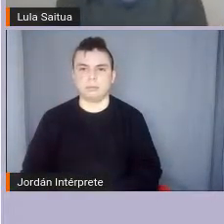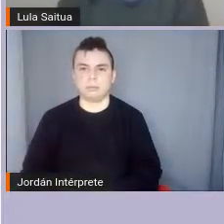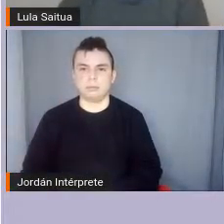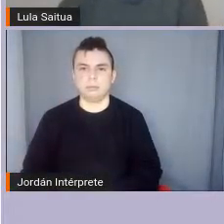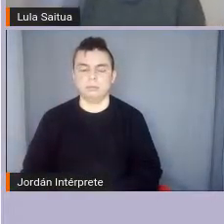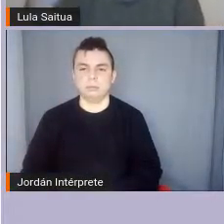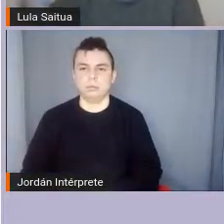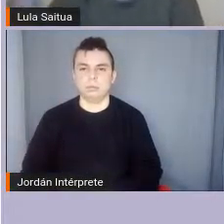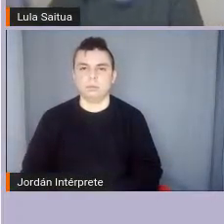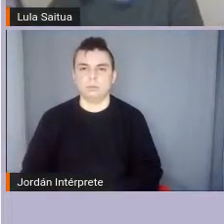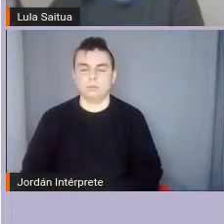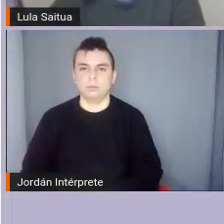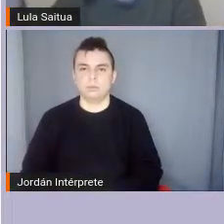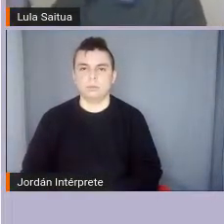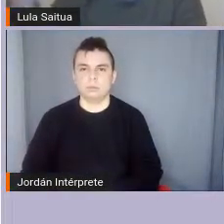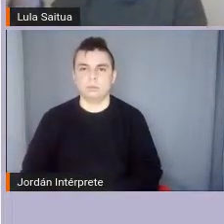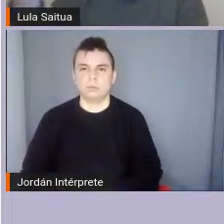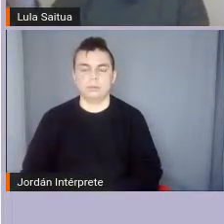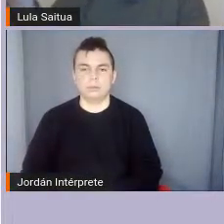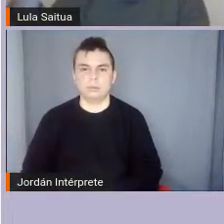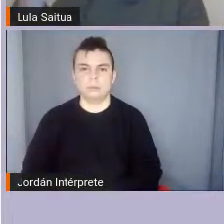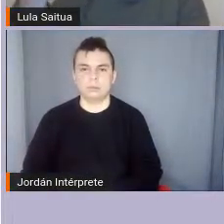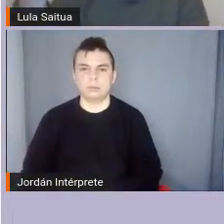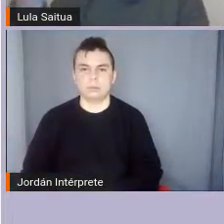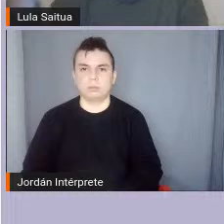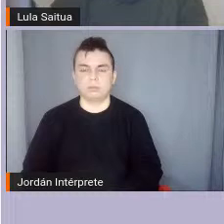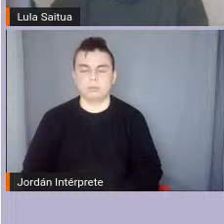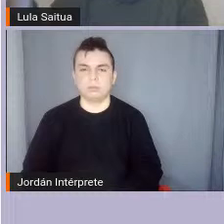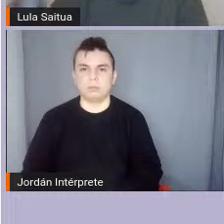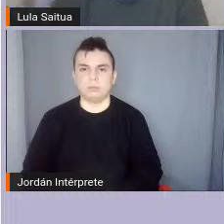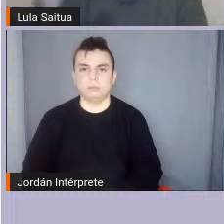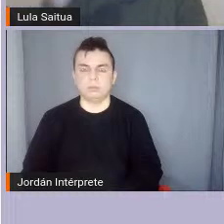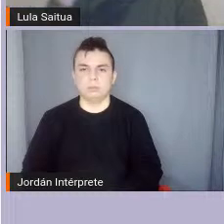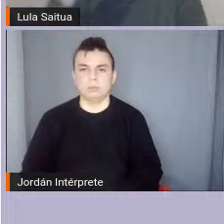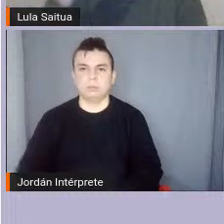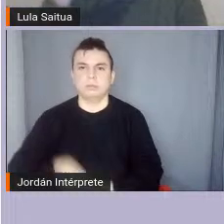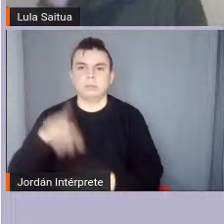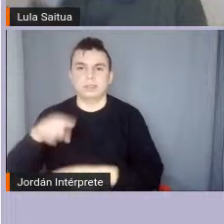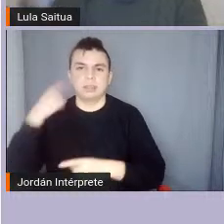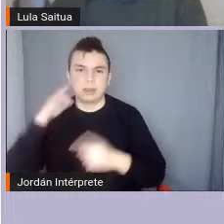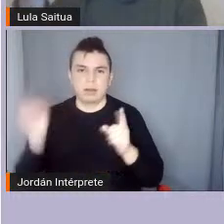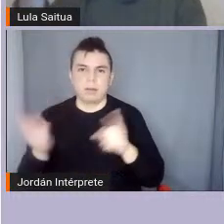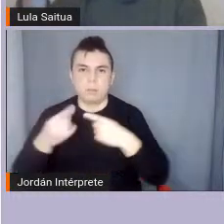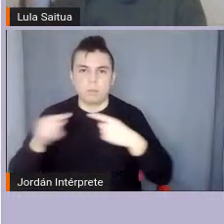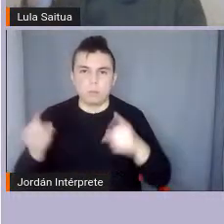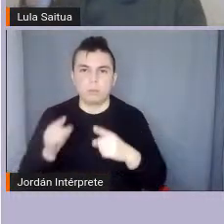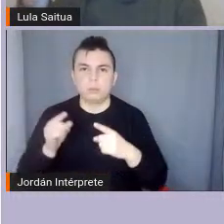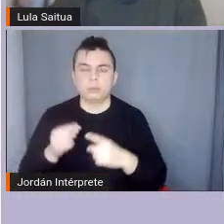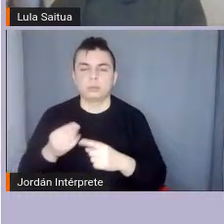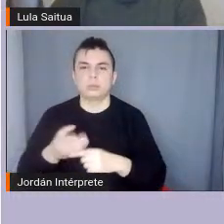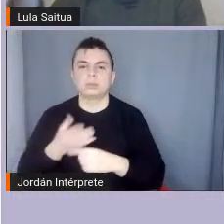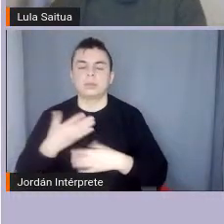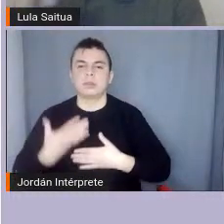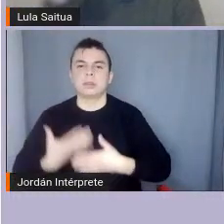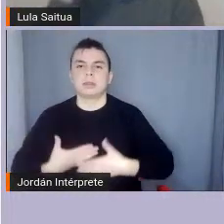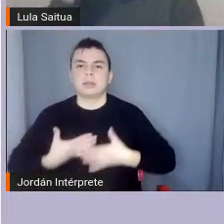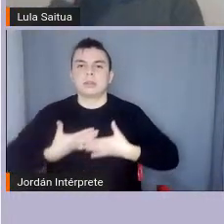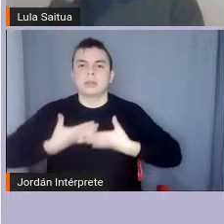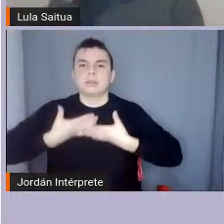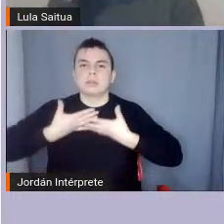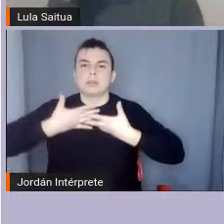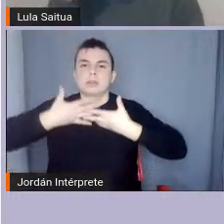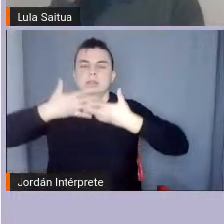con la emisión, la resonancia y la articulación, que aumenta la elasticidad